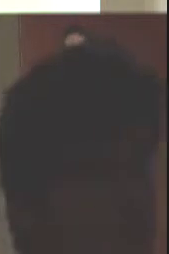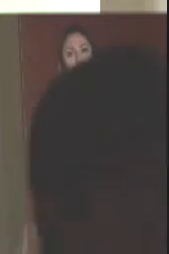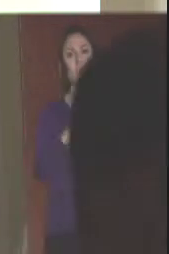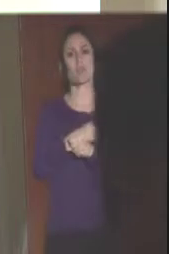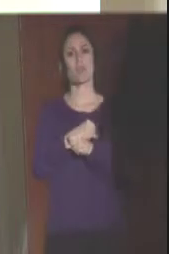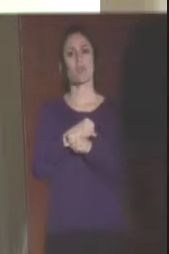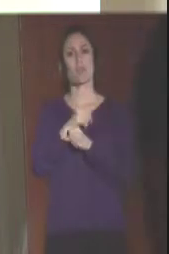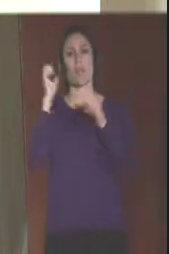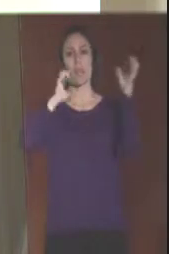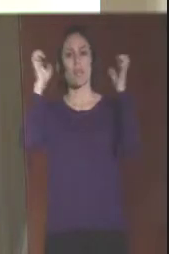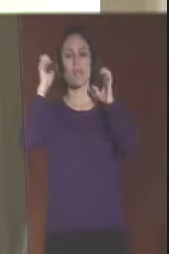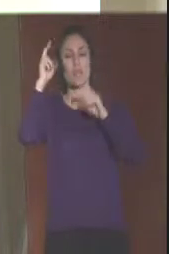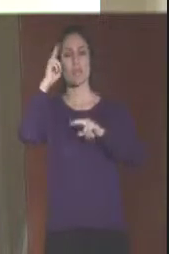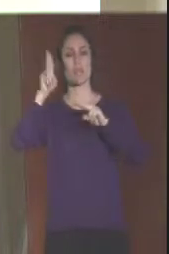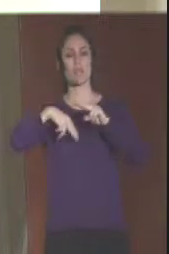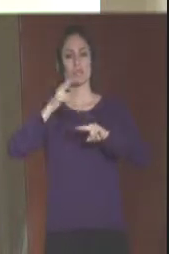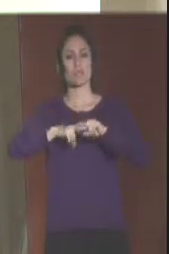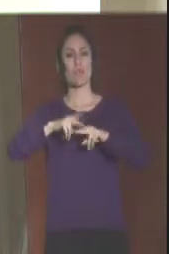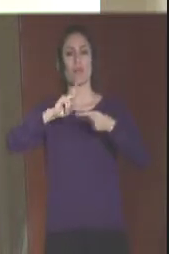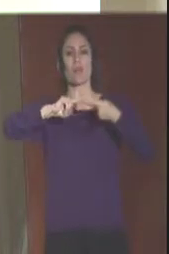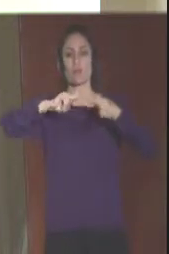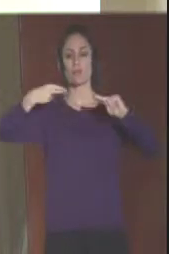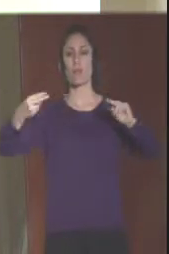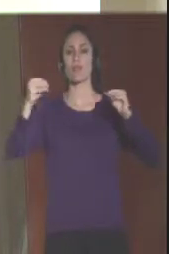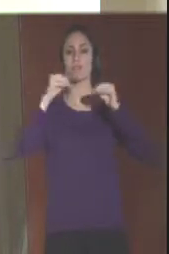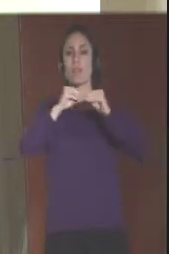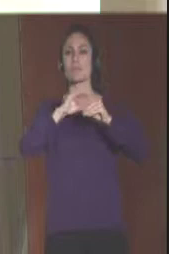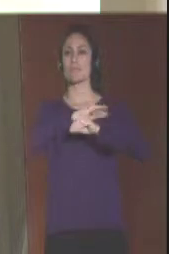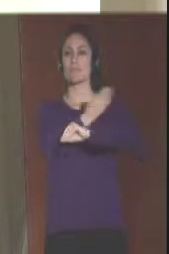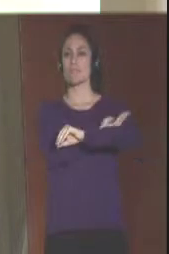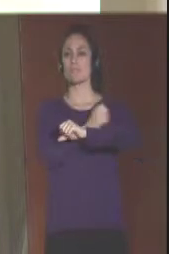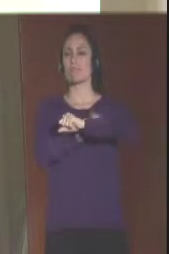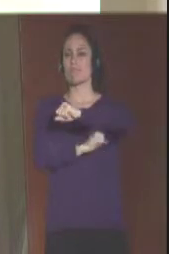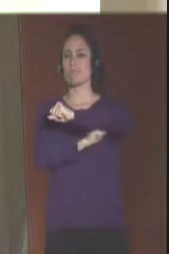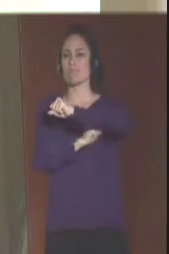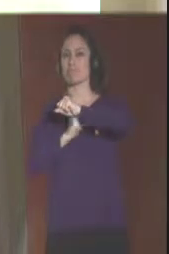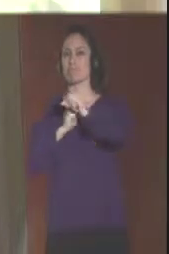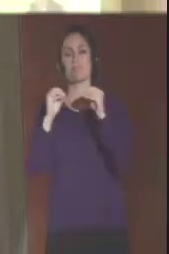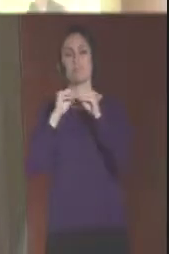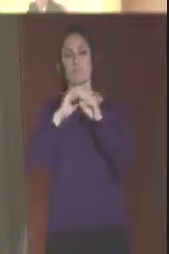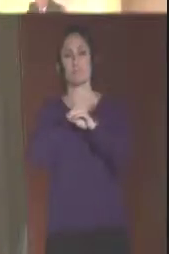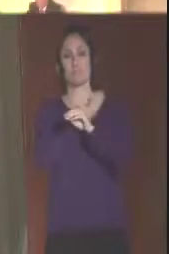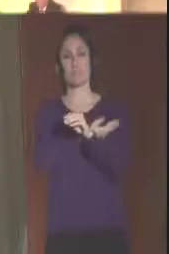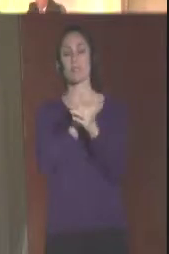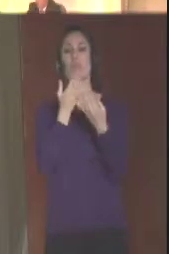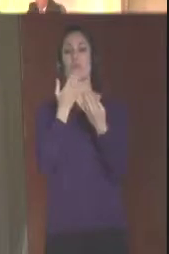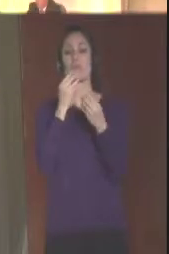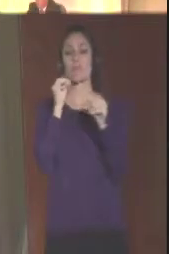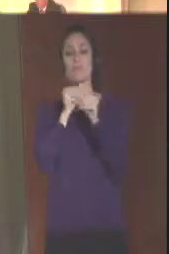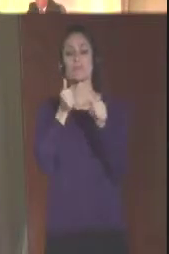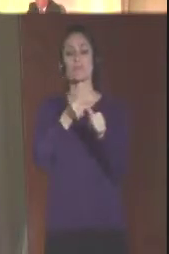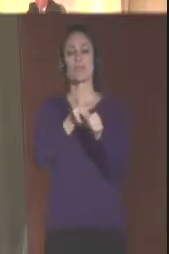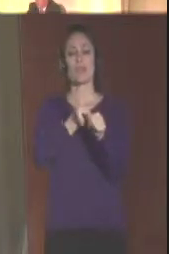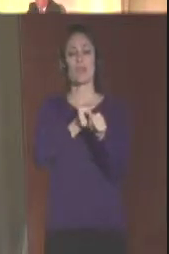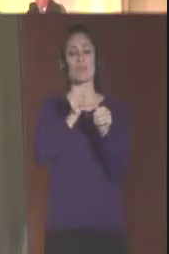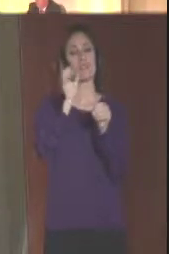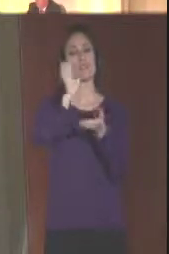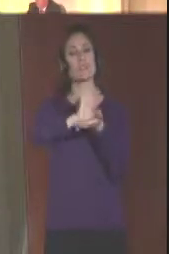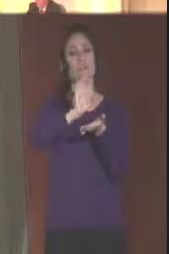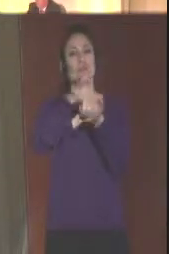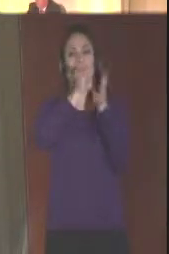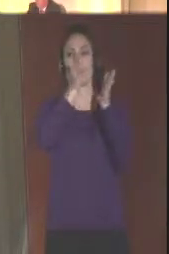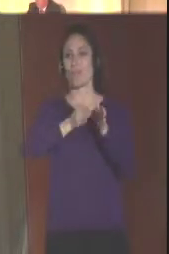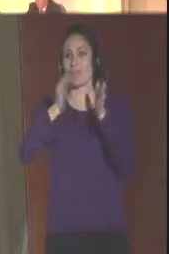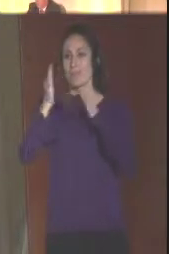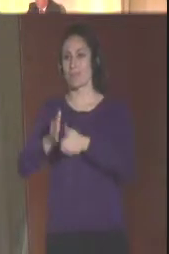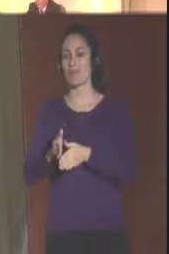las estrategias nacionales, regionales y fortalezcamos ese nivel más cercano al ciudadano que es el nivel de